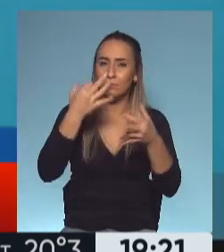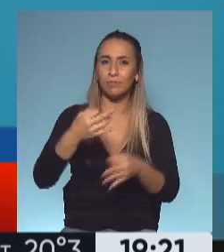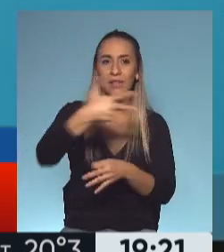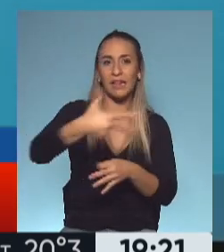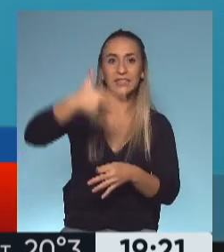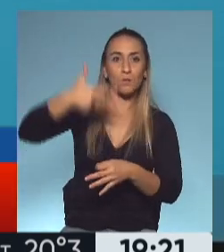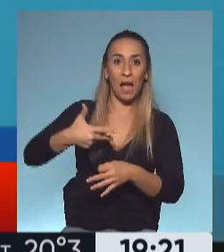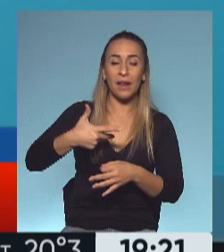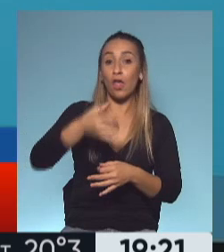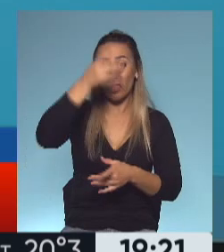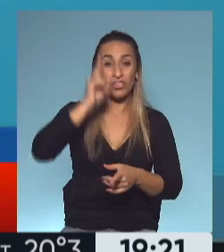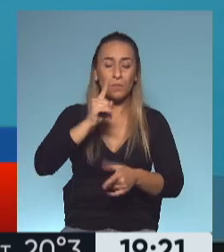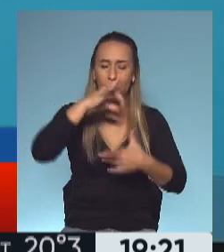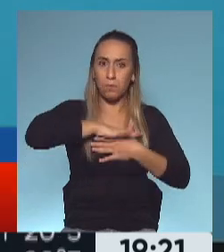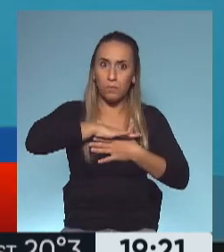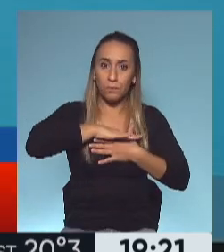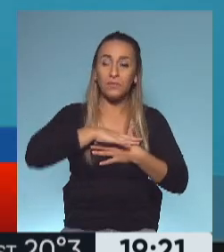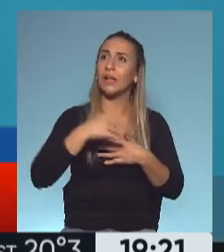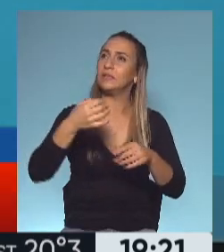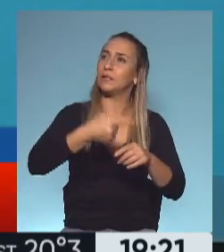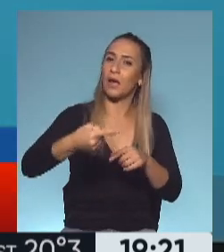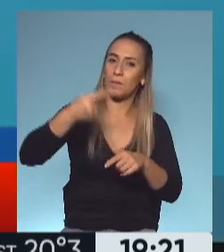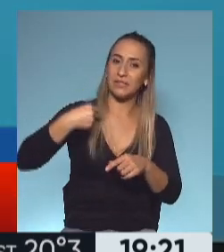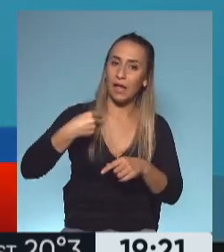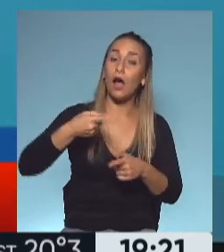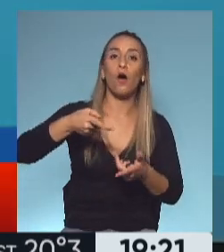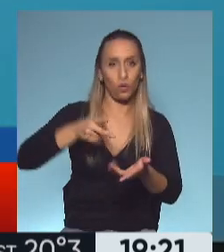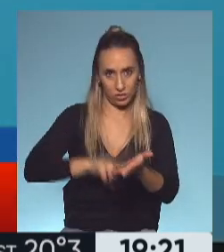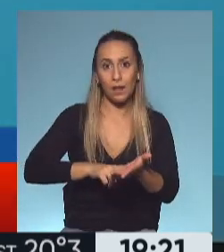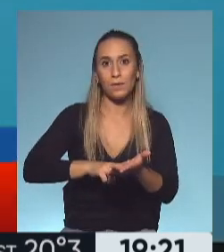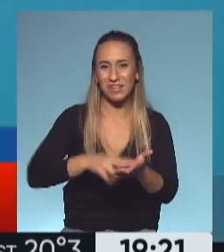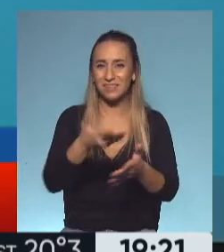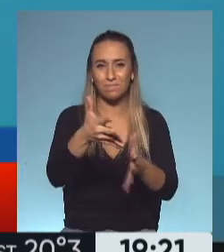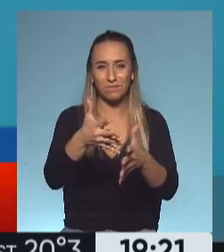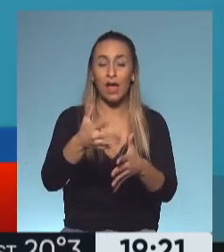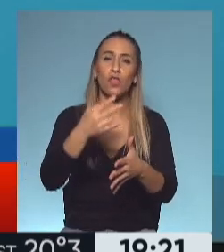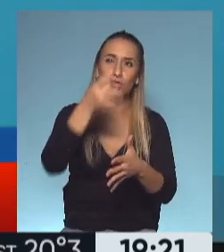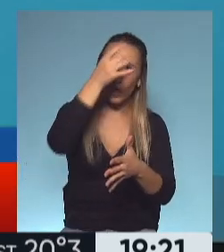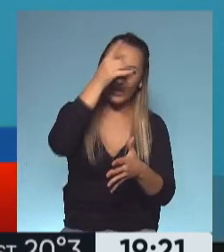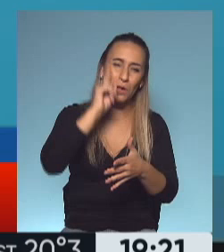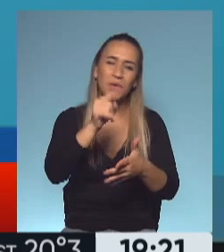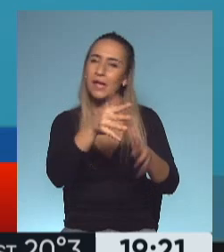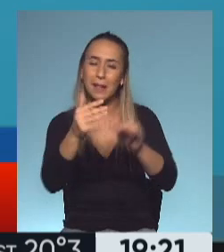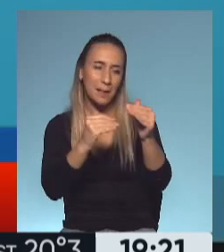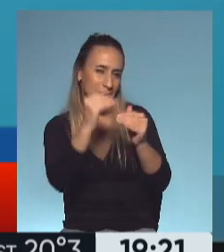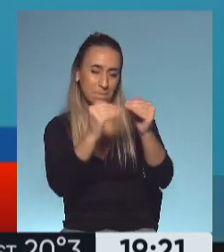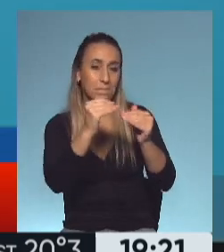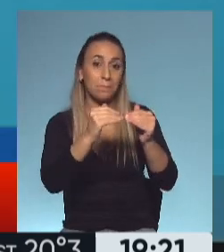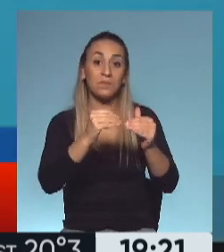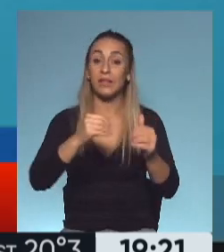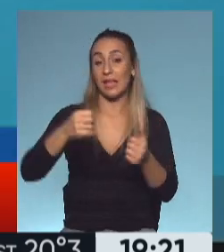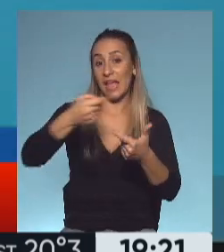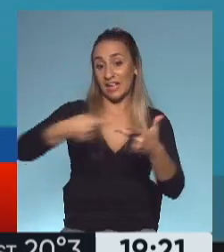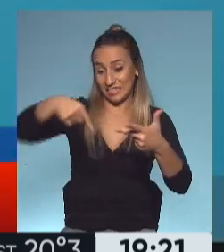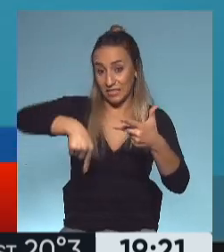semanas. La semana anterior se repitieron aproximadamente los 12.000 casos y luego esta